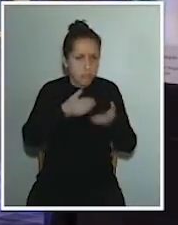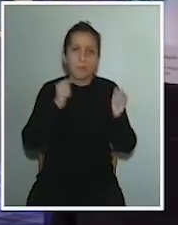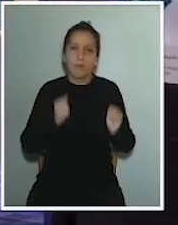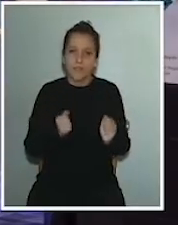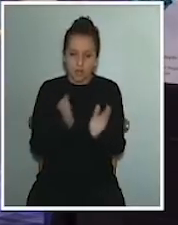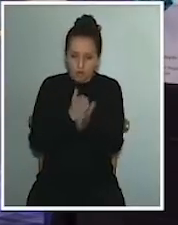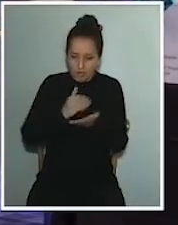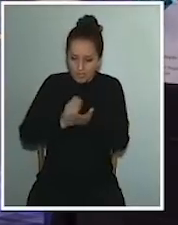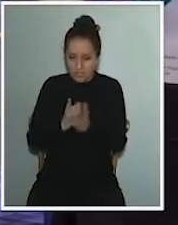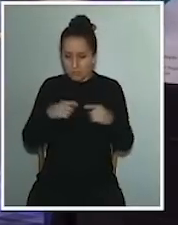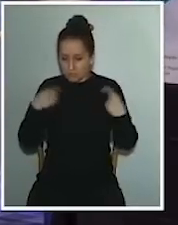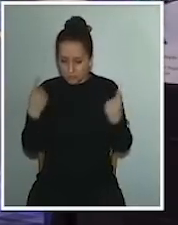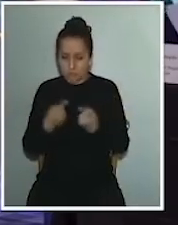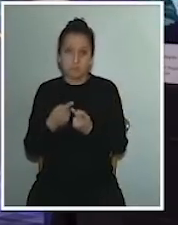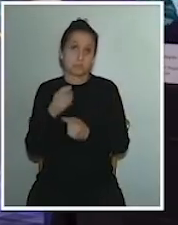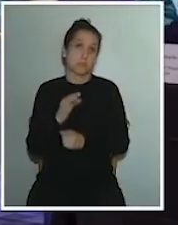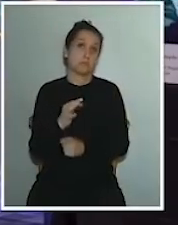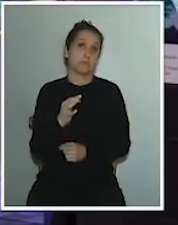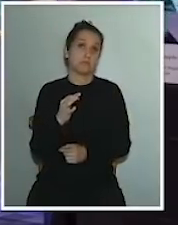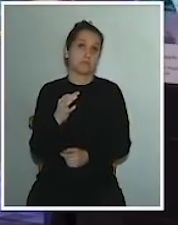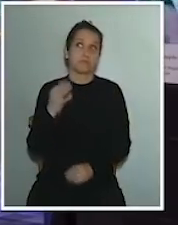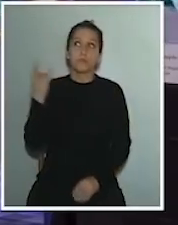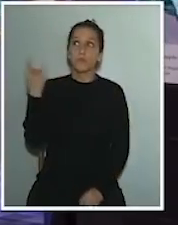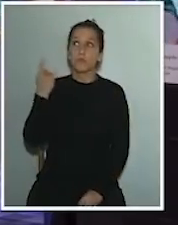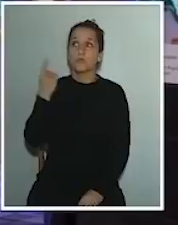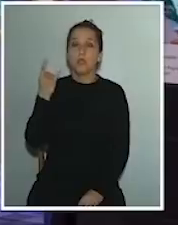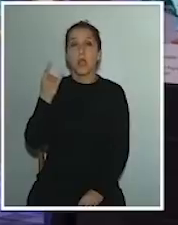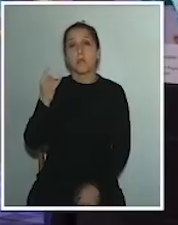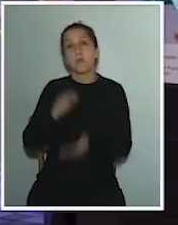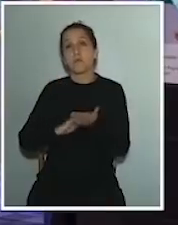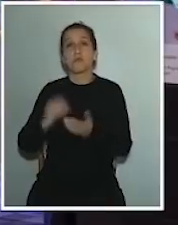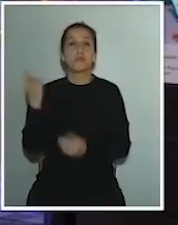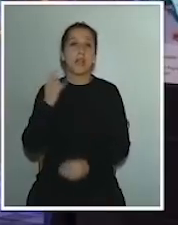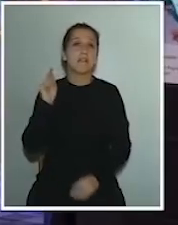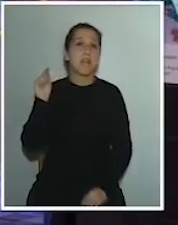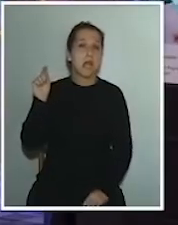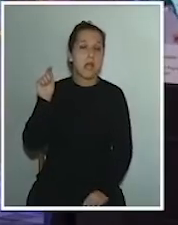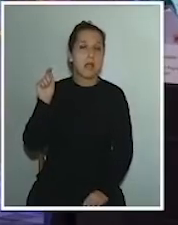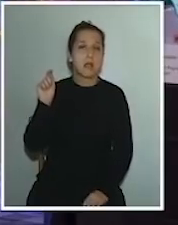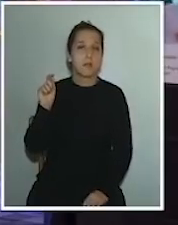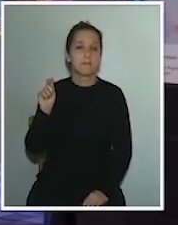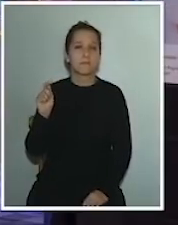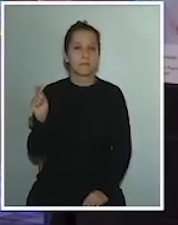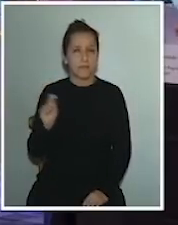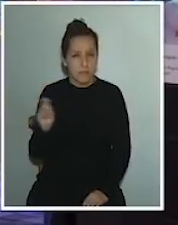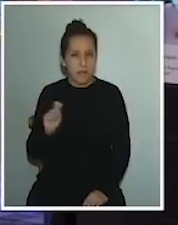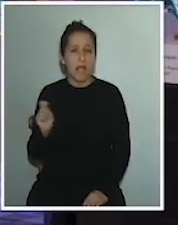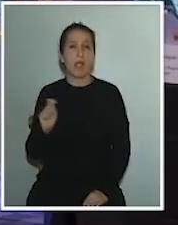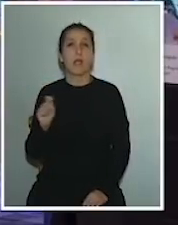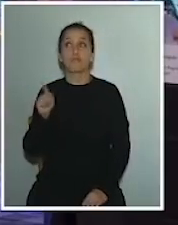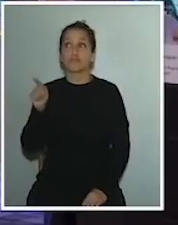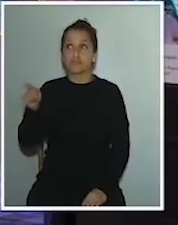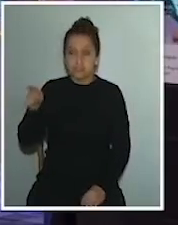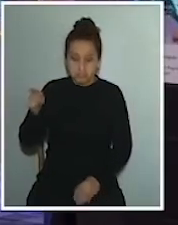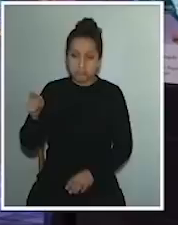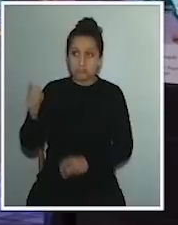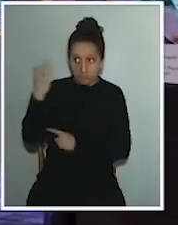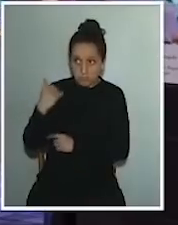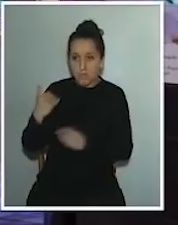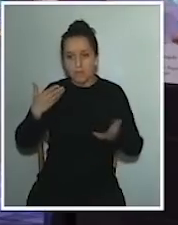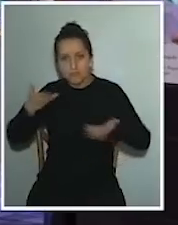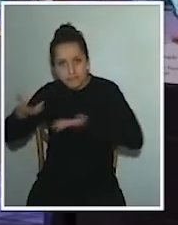nos organicemos nosotros o una universidad digamos la universidad de tarapacá que lo haga Y por último seamos responsables en cuidar nuestra economía